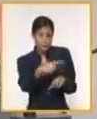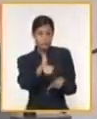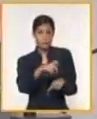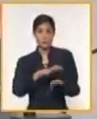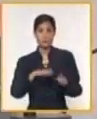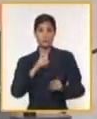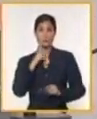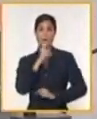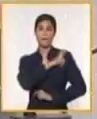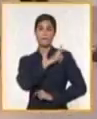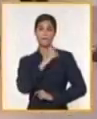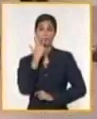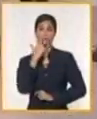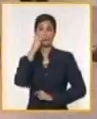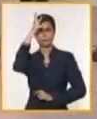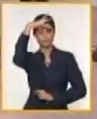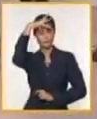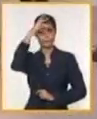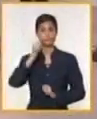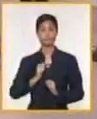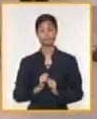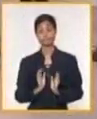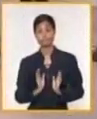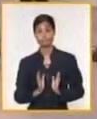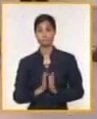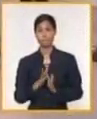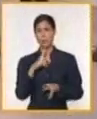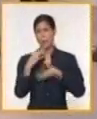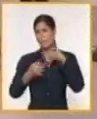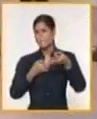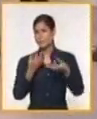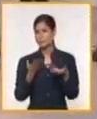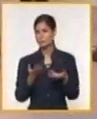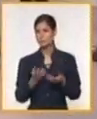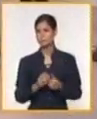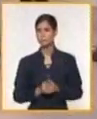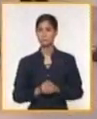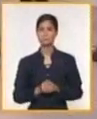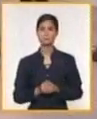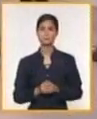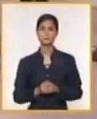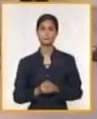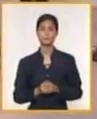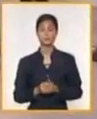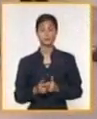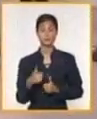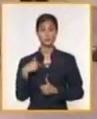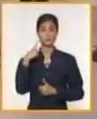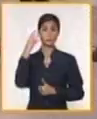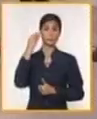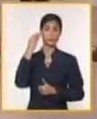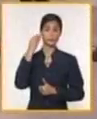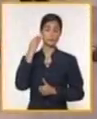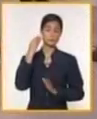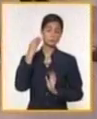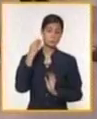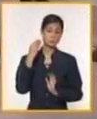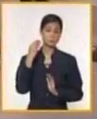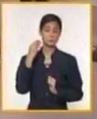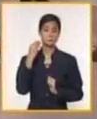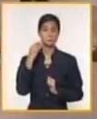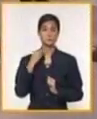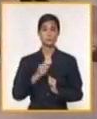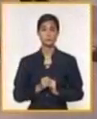más actual, que es a cada minuto, ¿no? Bueno, creo que este discurso de